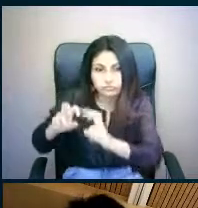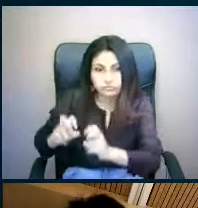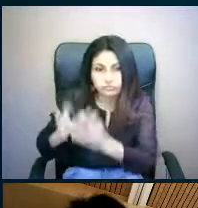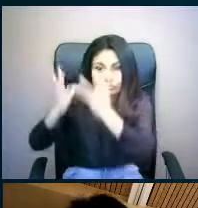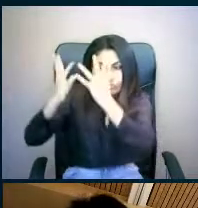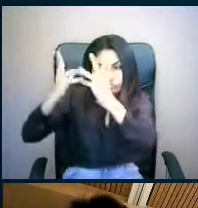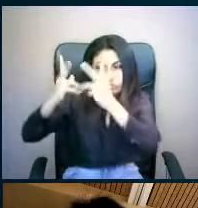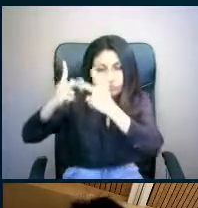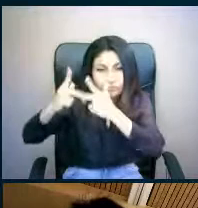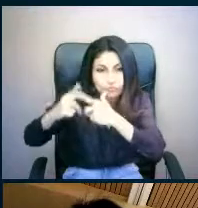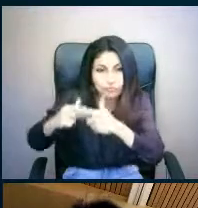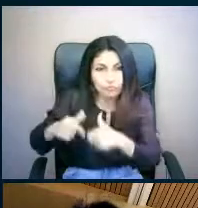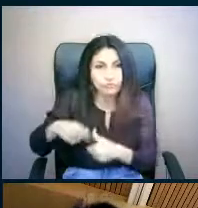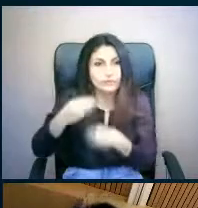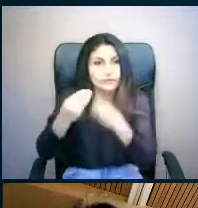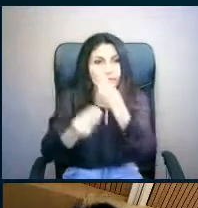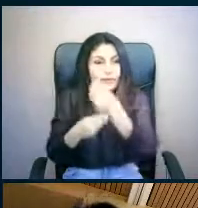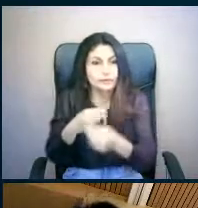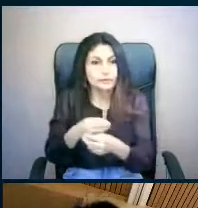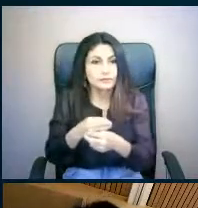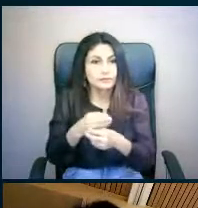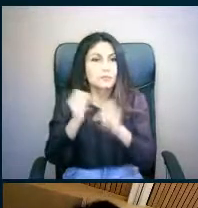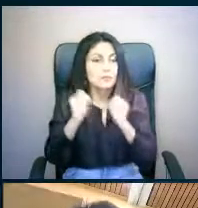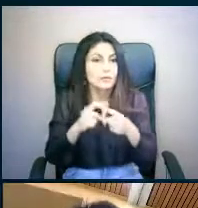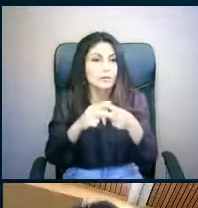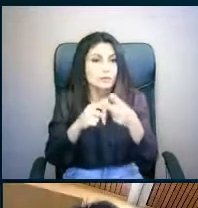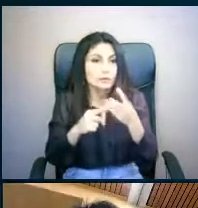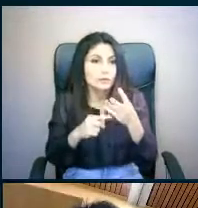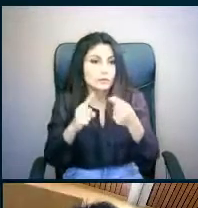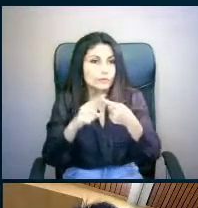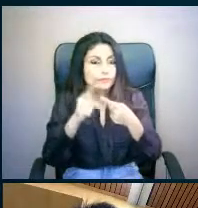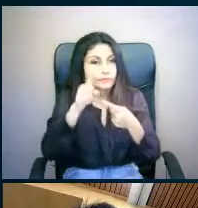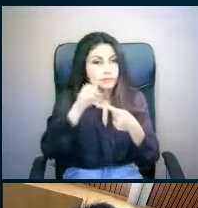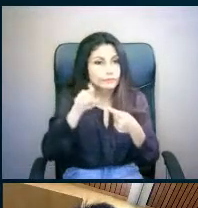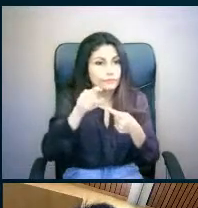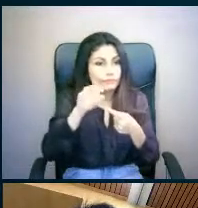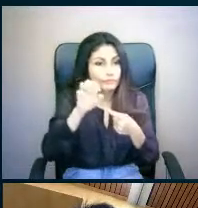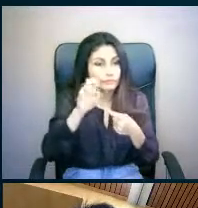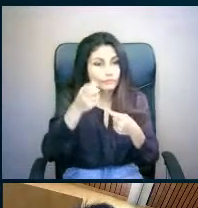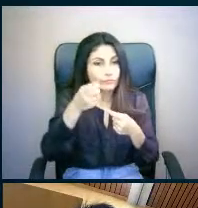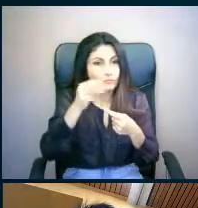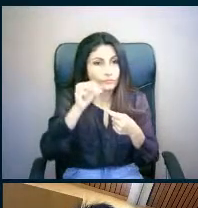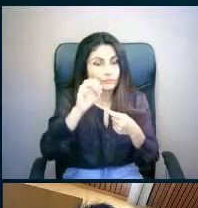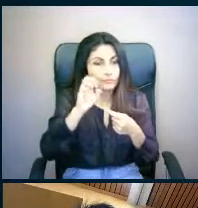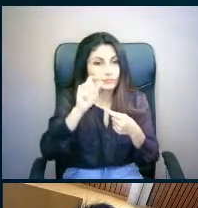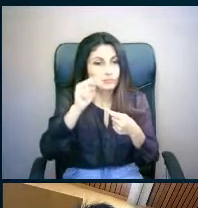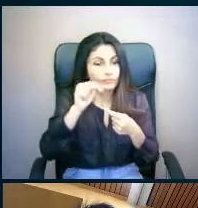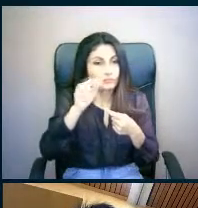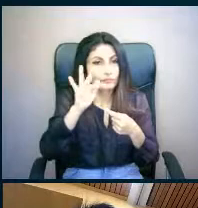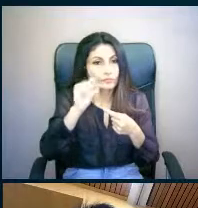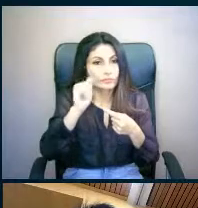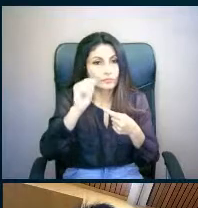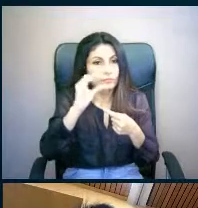se basa en hacer algunas segmentaciones, buscar algunas correlaciones entre los